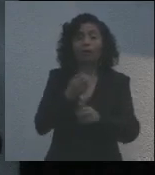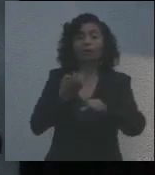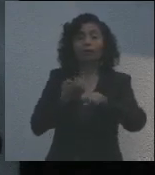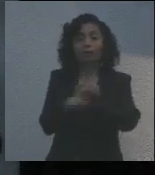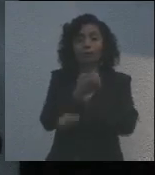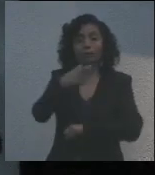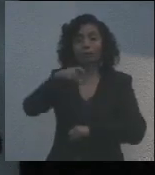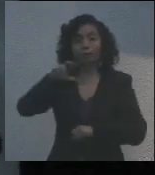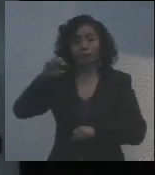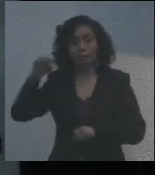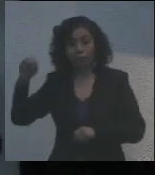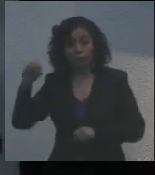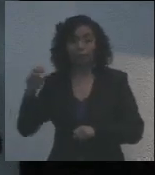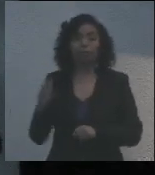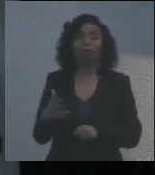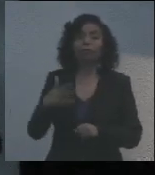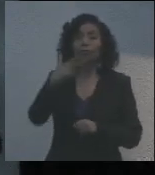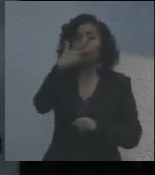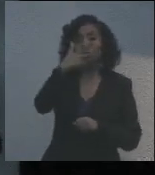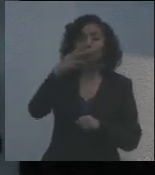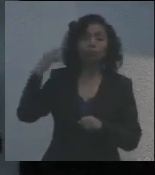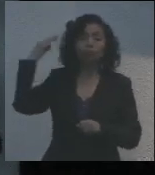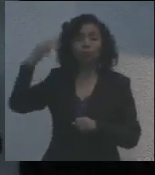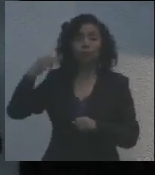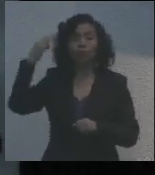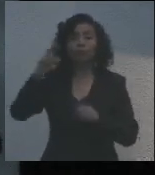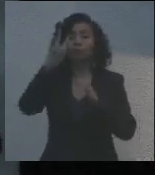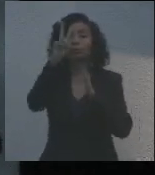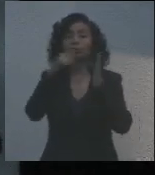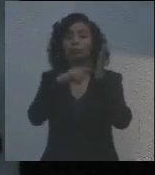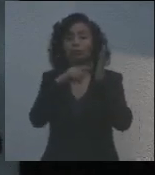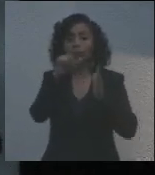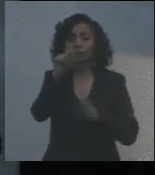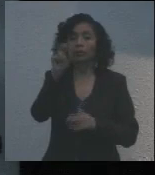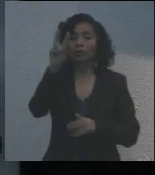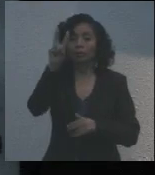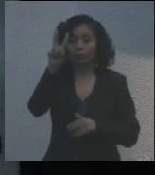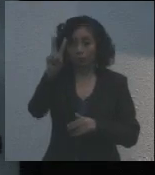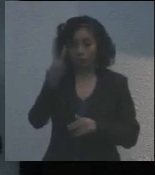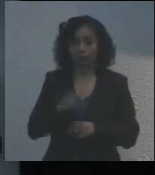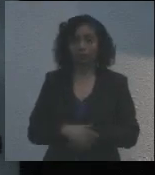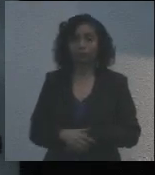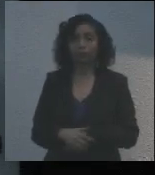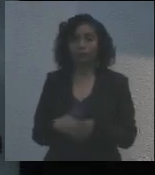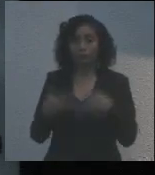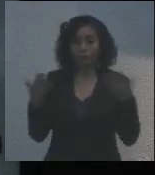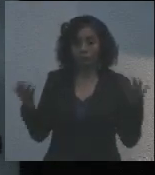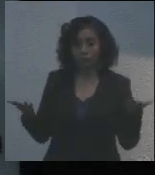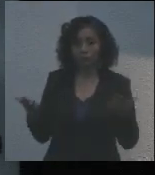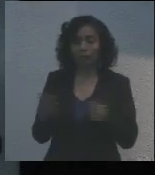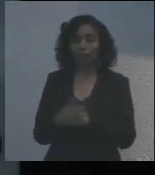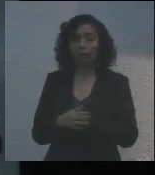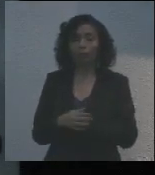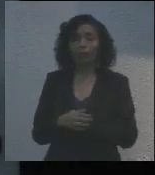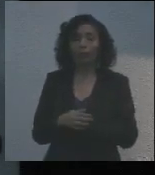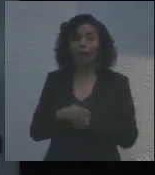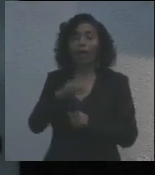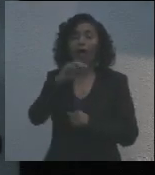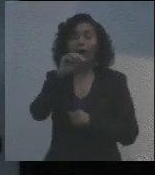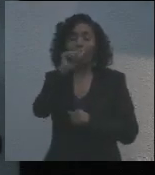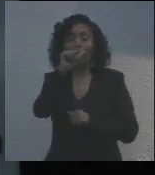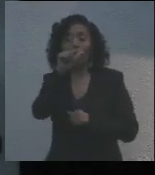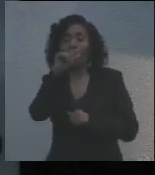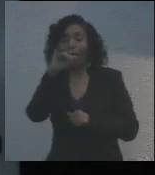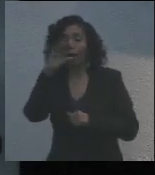los 8 días del mes de marzo del año 2022 diputada presidenta licenciada euia Alicia Gutiérrez